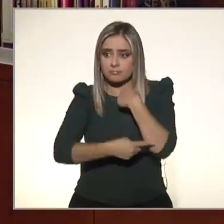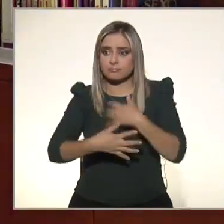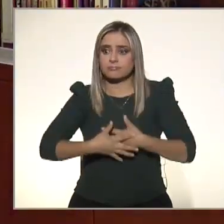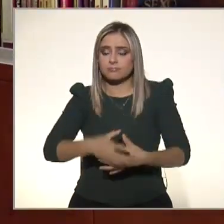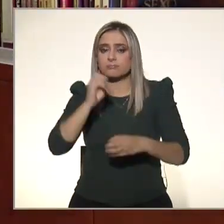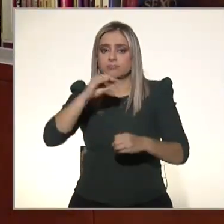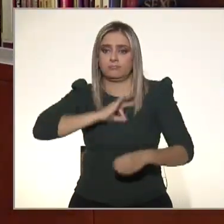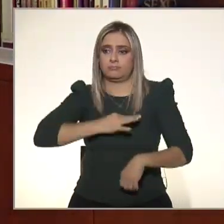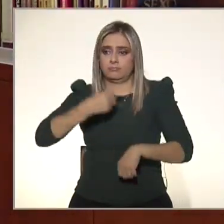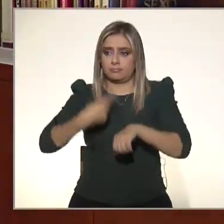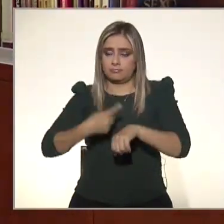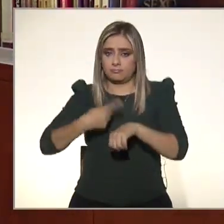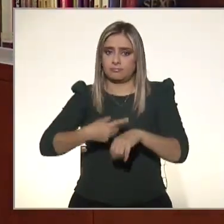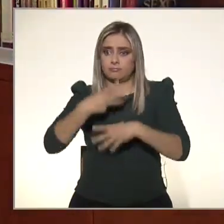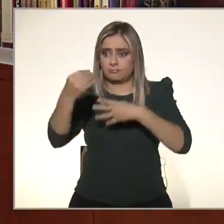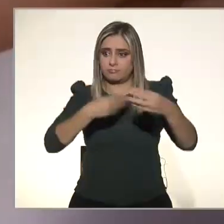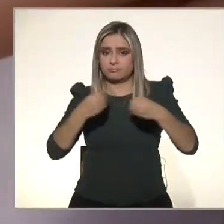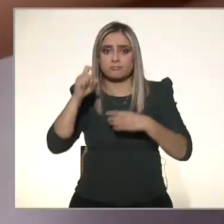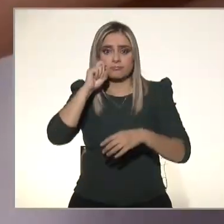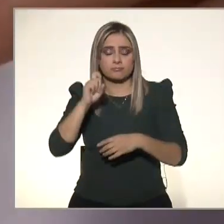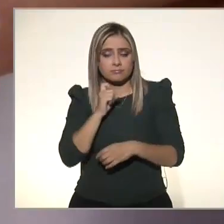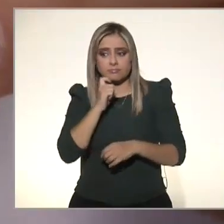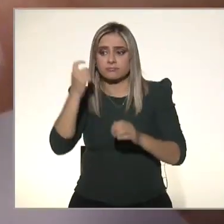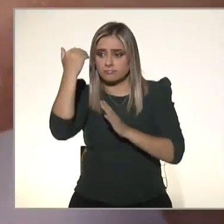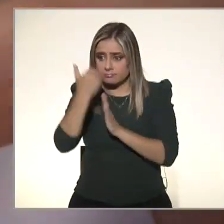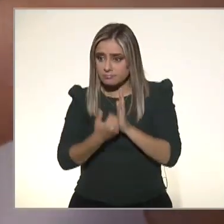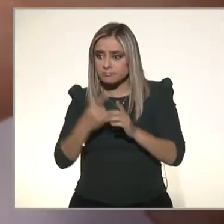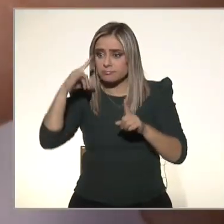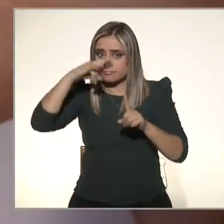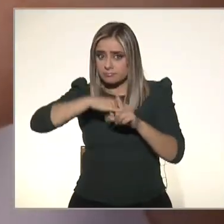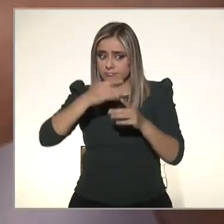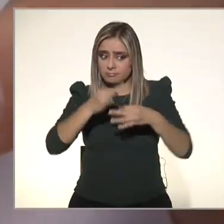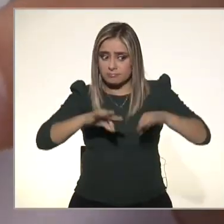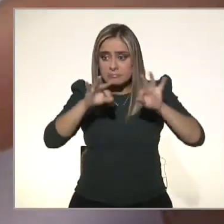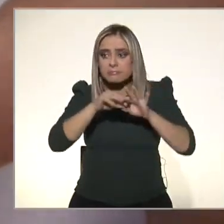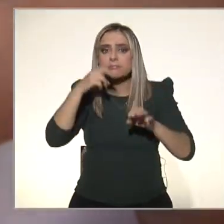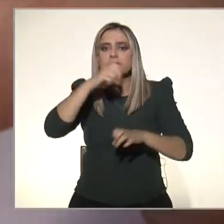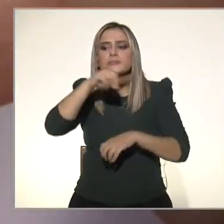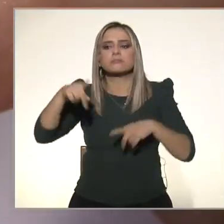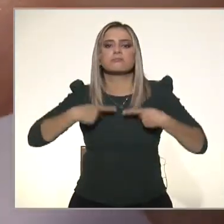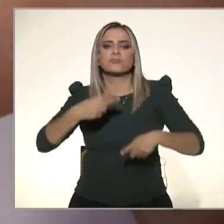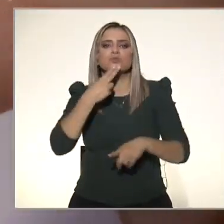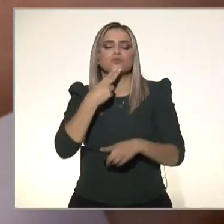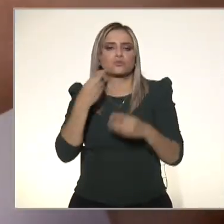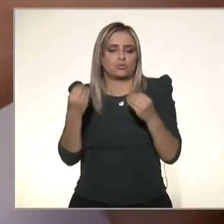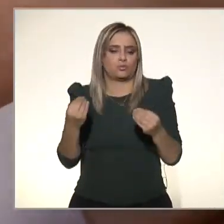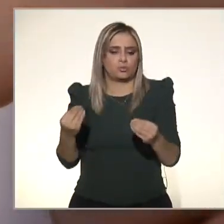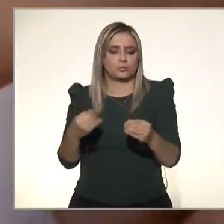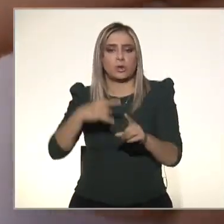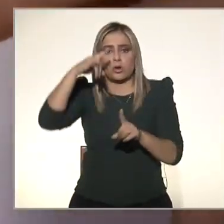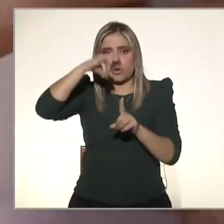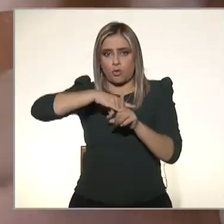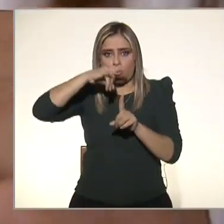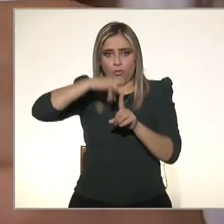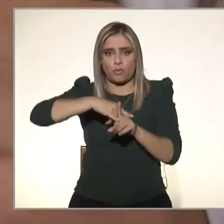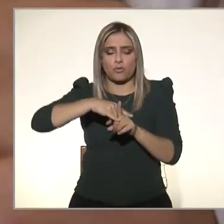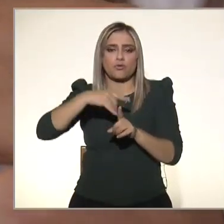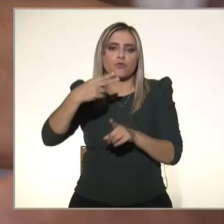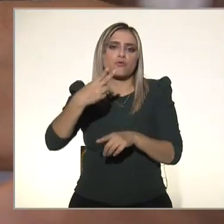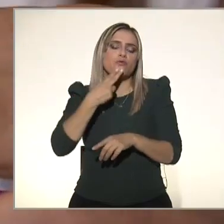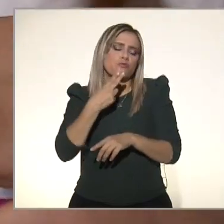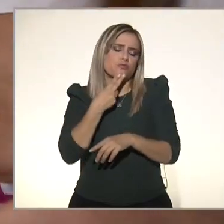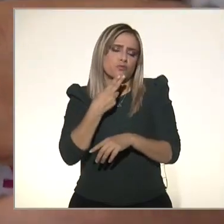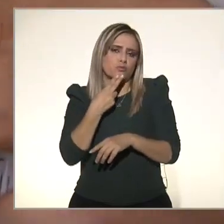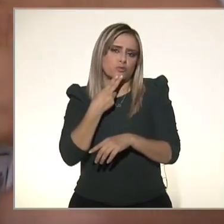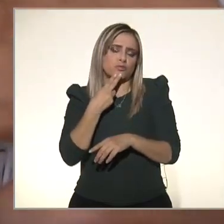infecciones, se ha vuelto más y más popular. Vamos, vale la pena aclarar, el preservativo es un método de un uso, ahora sí